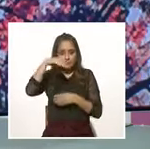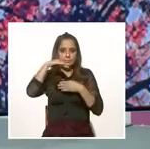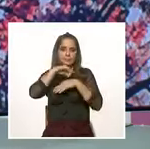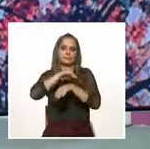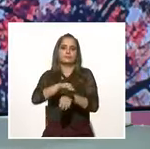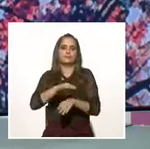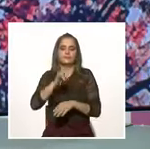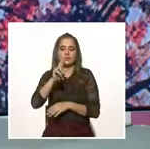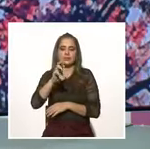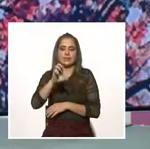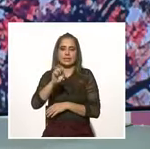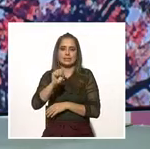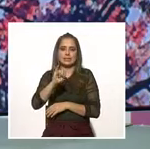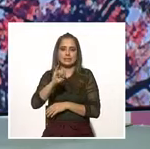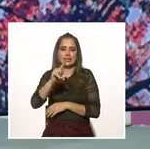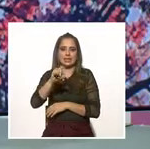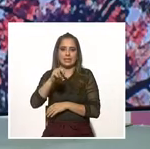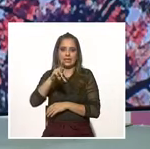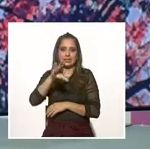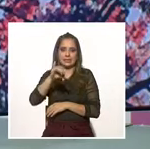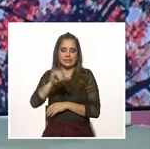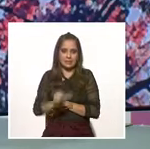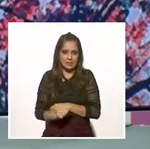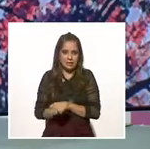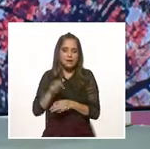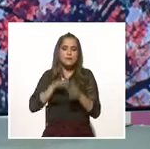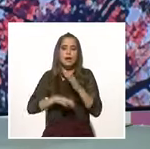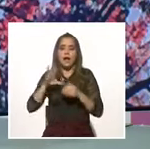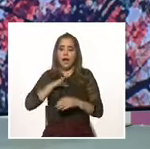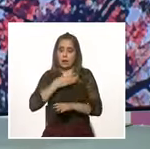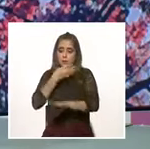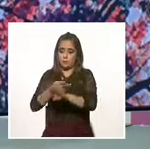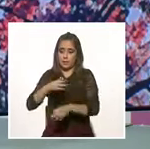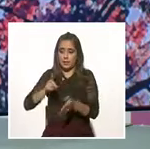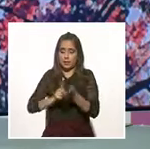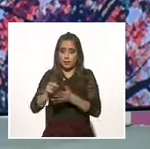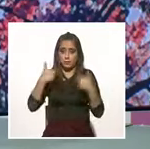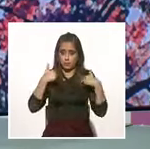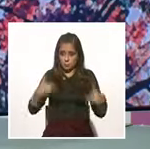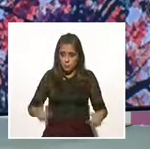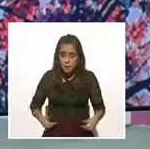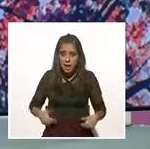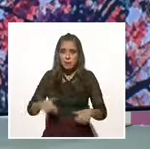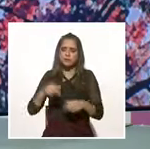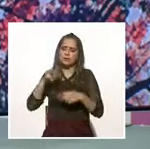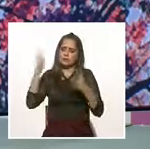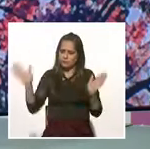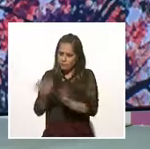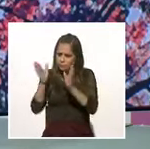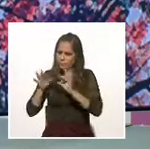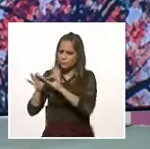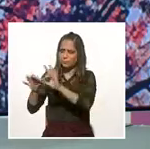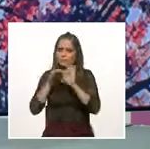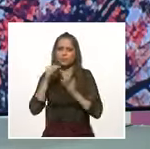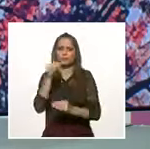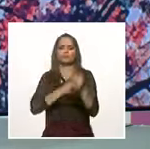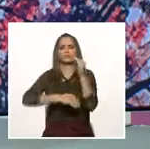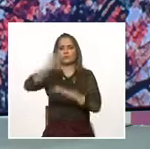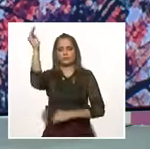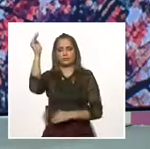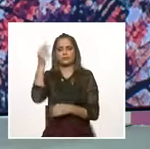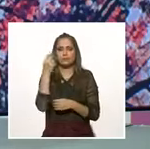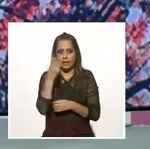de la resiliencia frente a violaciones graves de derechos humanos y ha desarrollado proyectos sociales enfocados a fomentar la